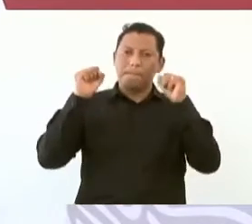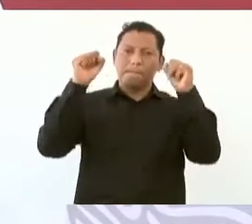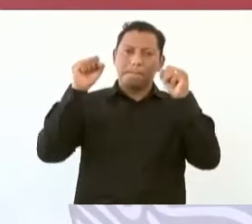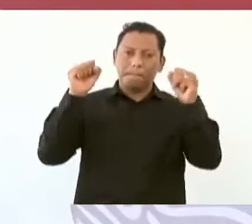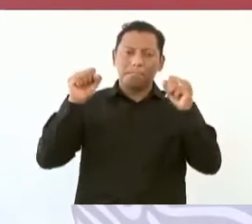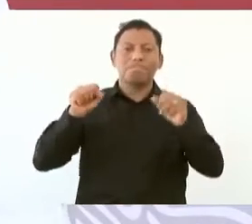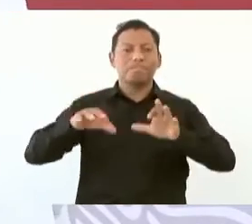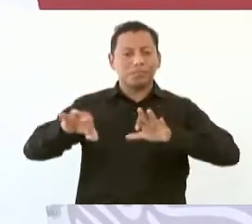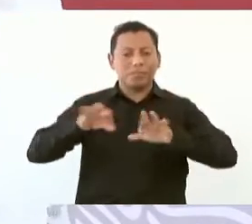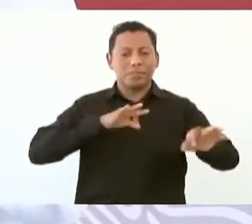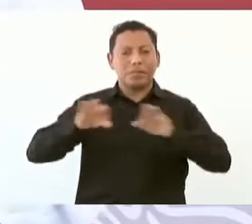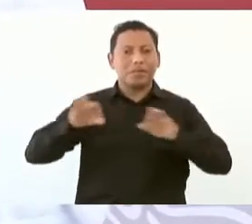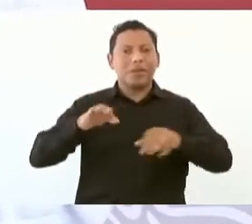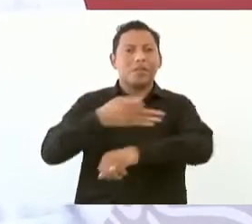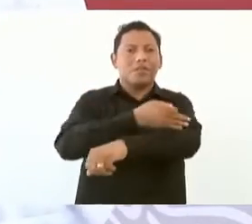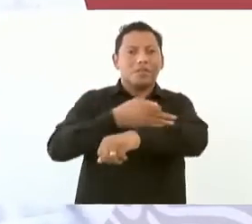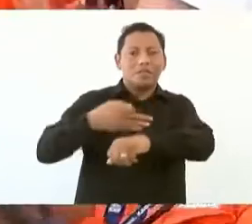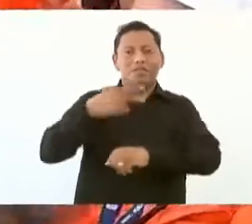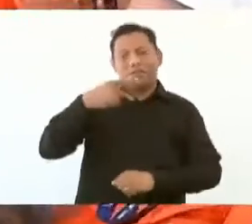sus familias.